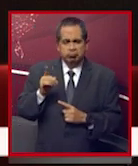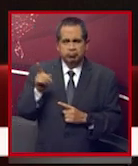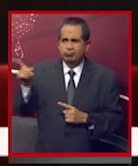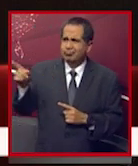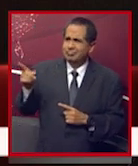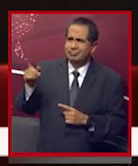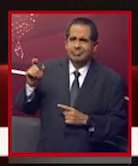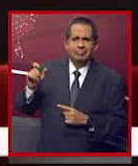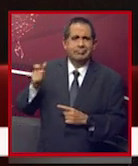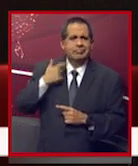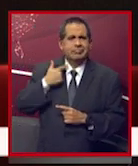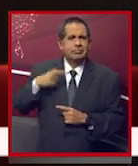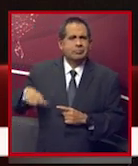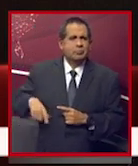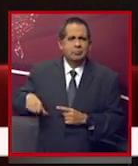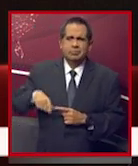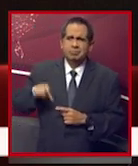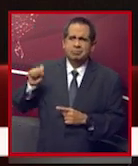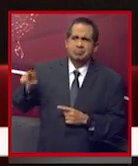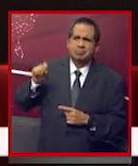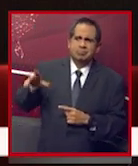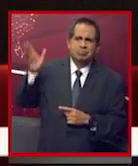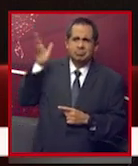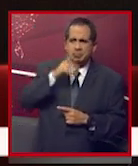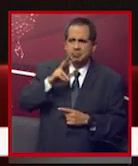castigar a toda la clase política.